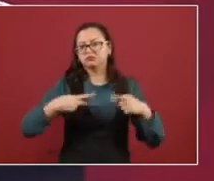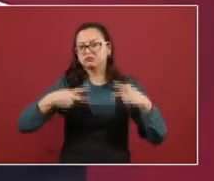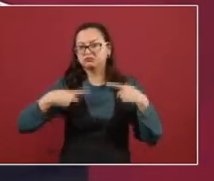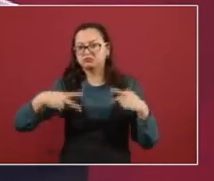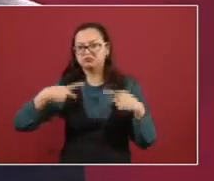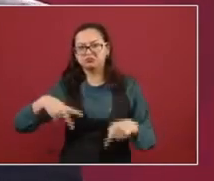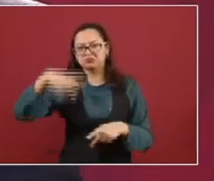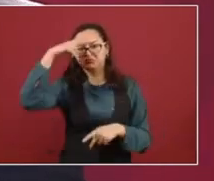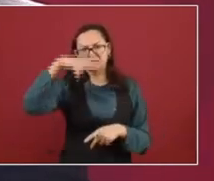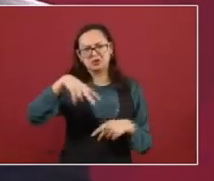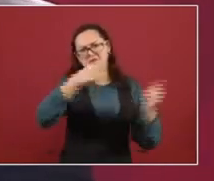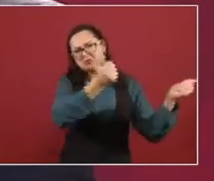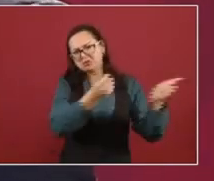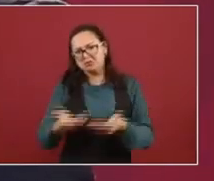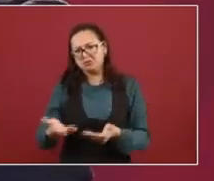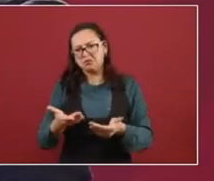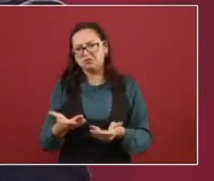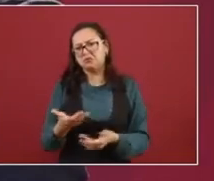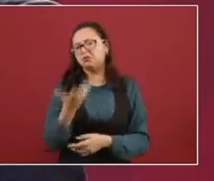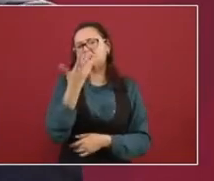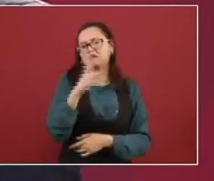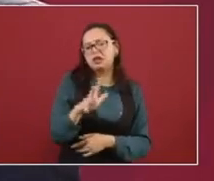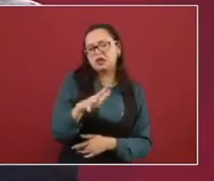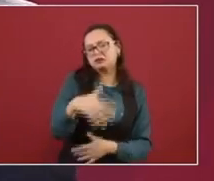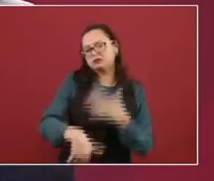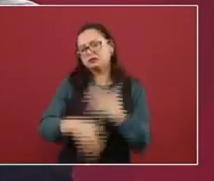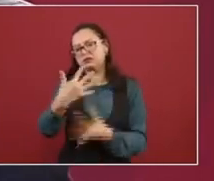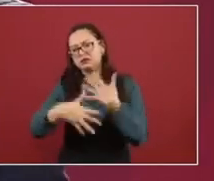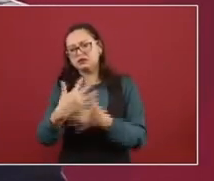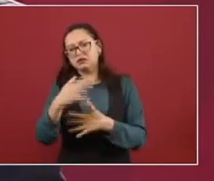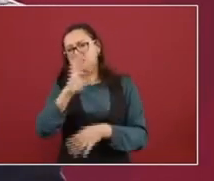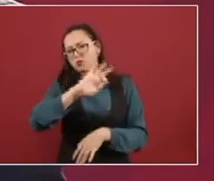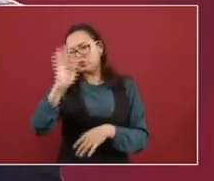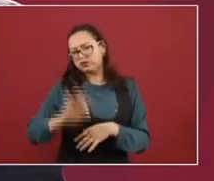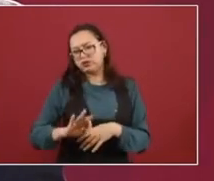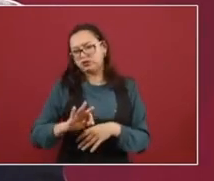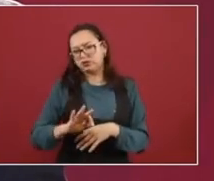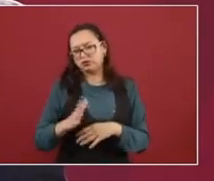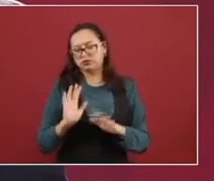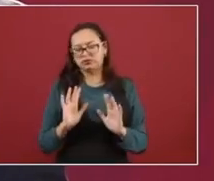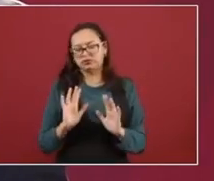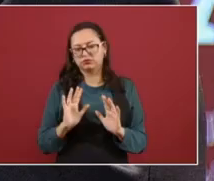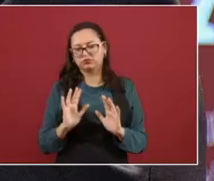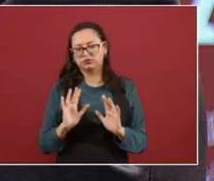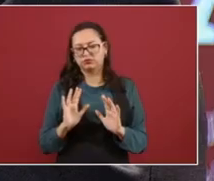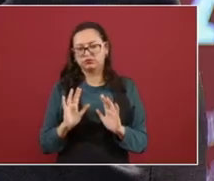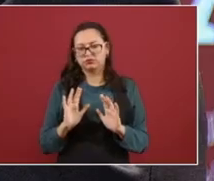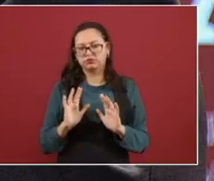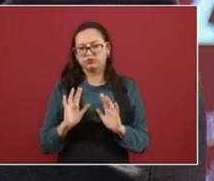mexicanos son del 10 al 15% del total.